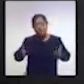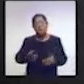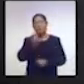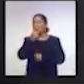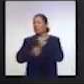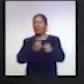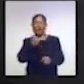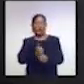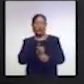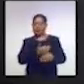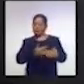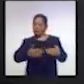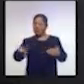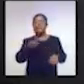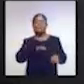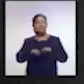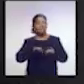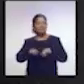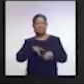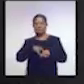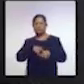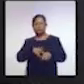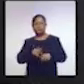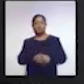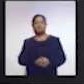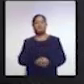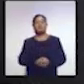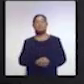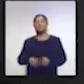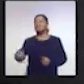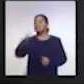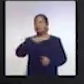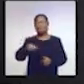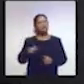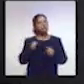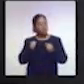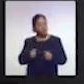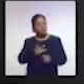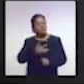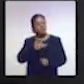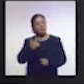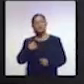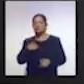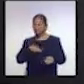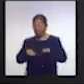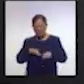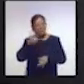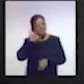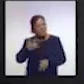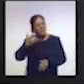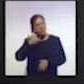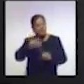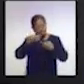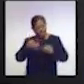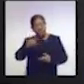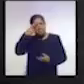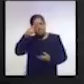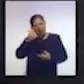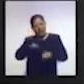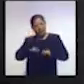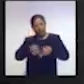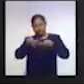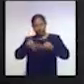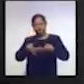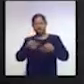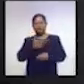cargo, vamos a seguir trabajando permanentemente y tengan la seguridad que haremos el mejor de nuestros esfuerzos para hacer un papel digno y sobre